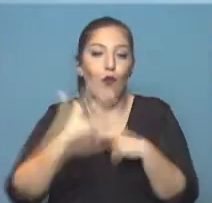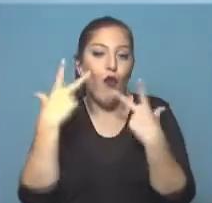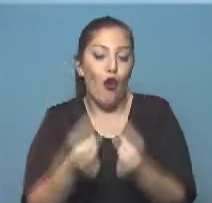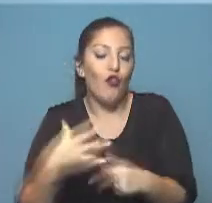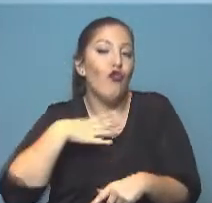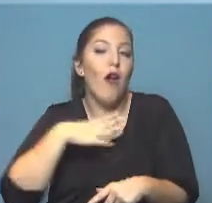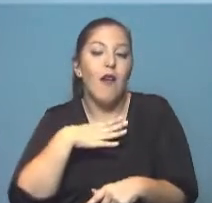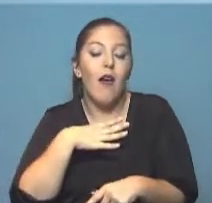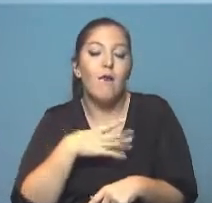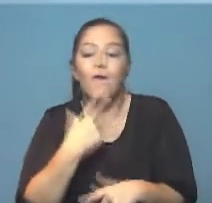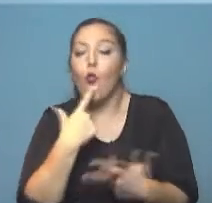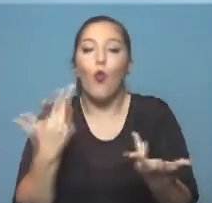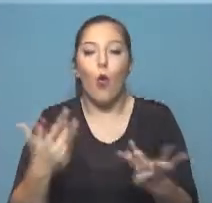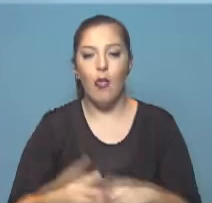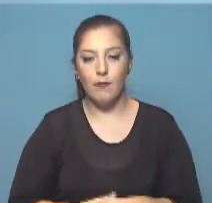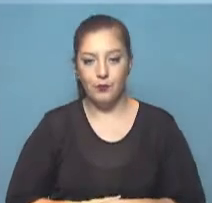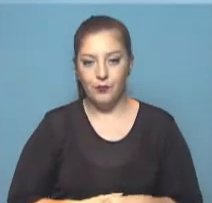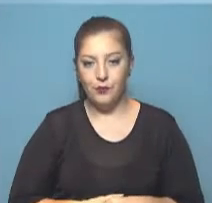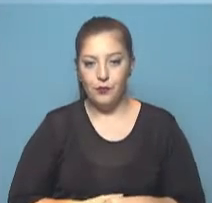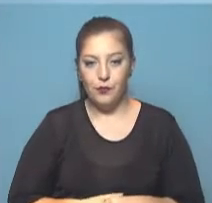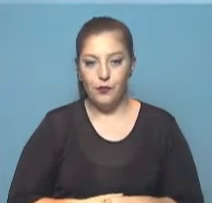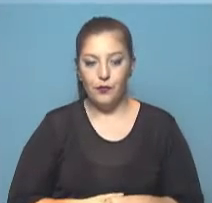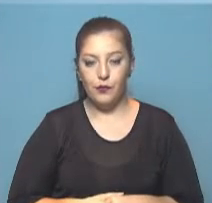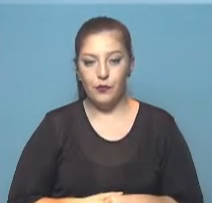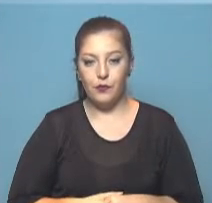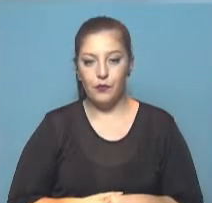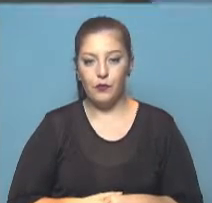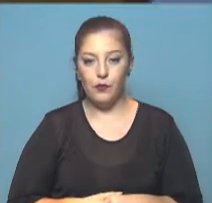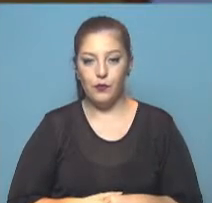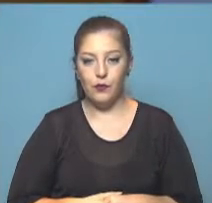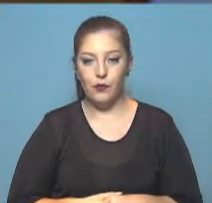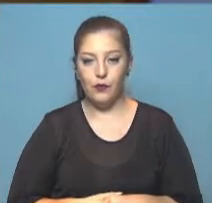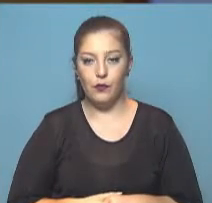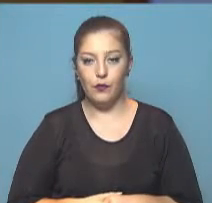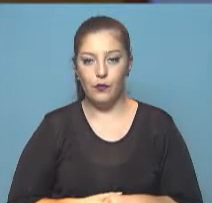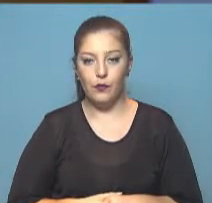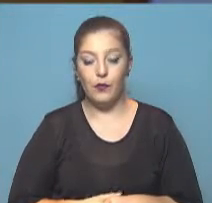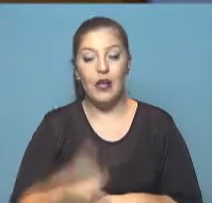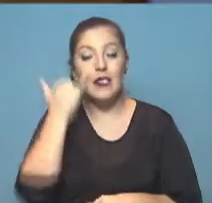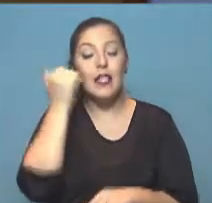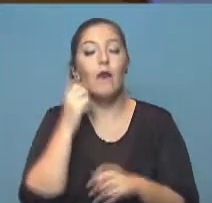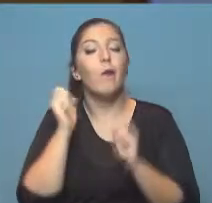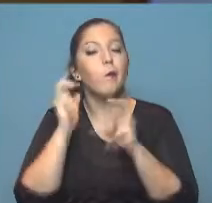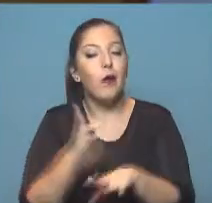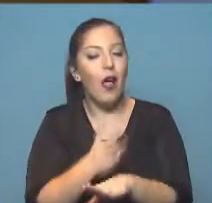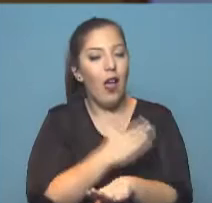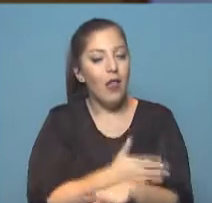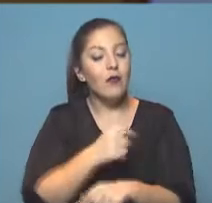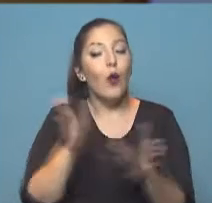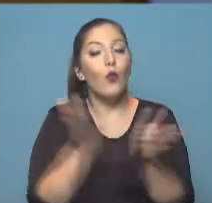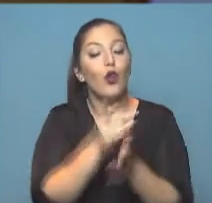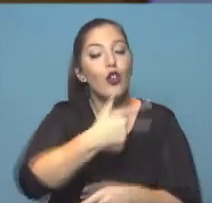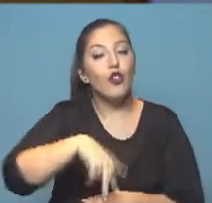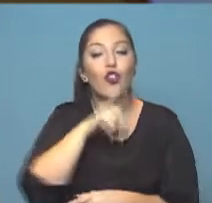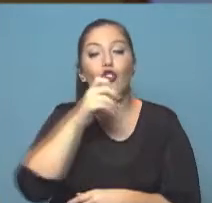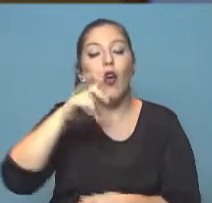aún es una incógnita. Se lo anticipábamos recién, está con nosotros Juan